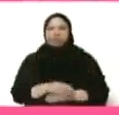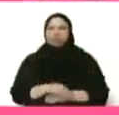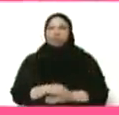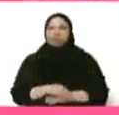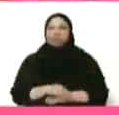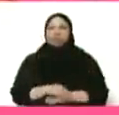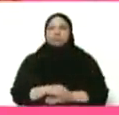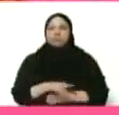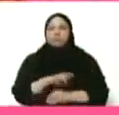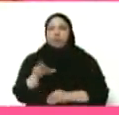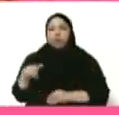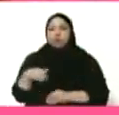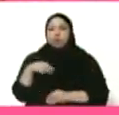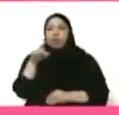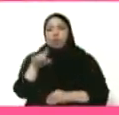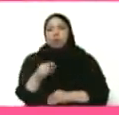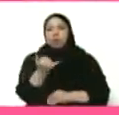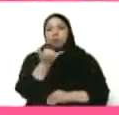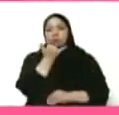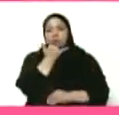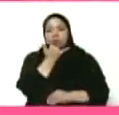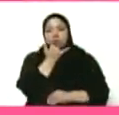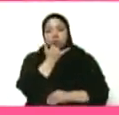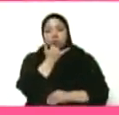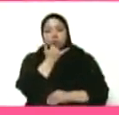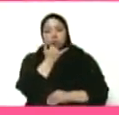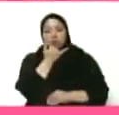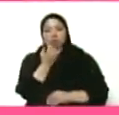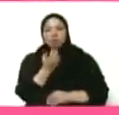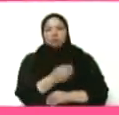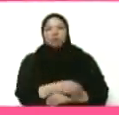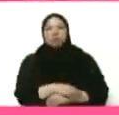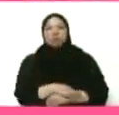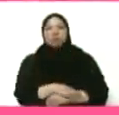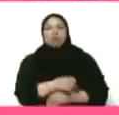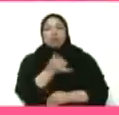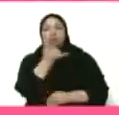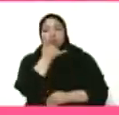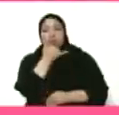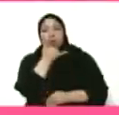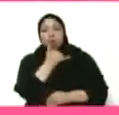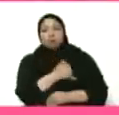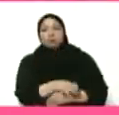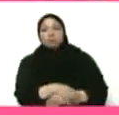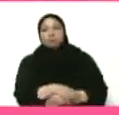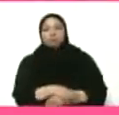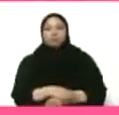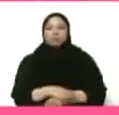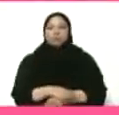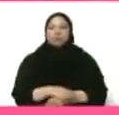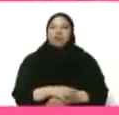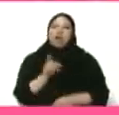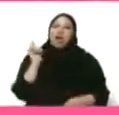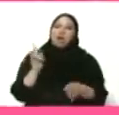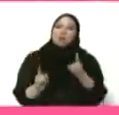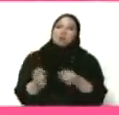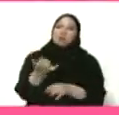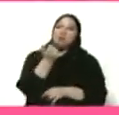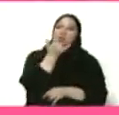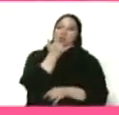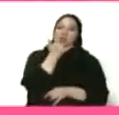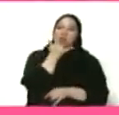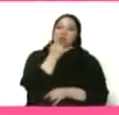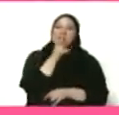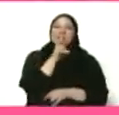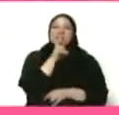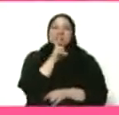Nosotros nos equivocamos mucho, nos equivocamos, y normalmente las equivocaciones nuestras son más